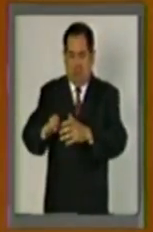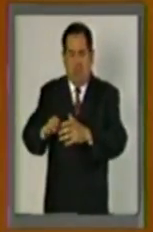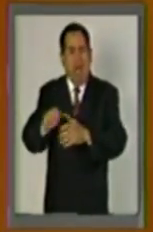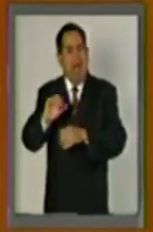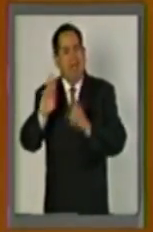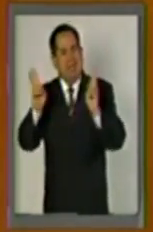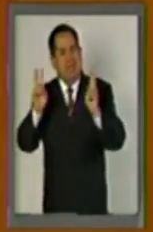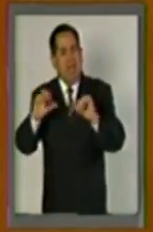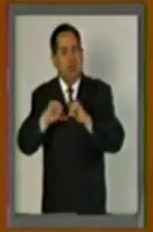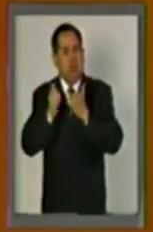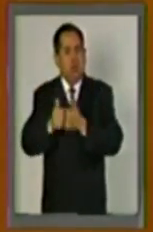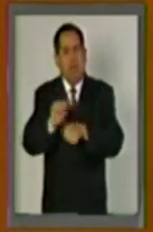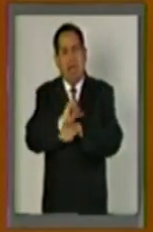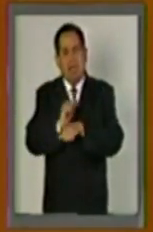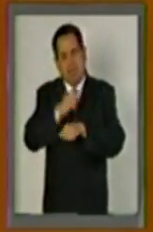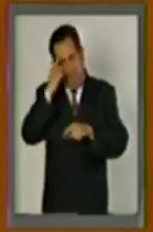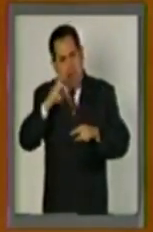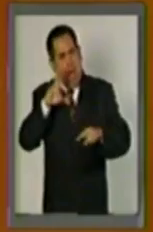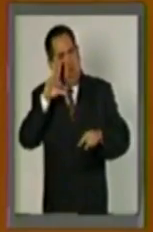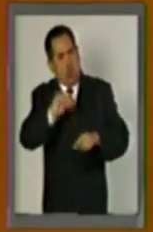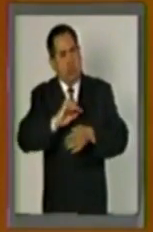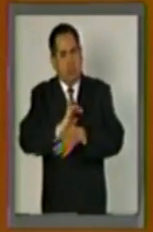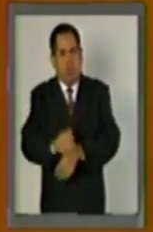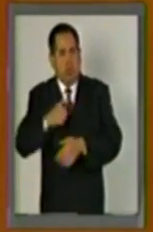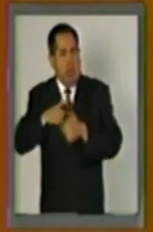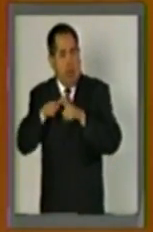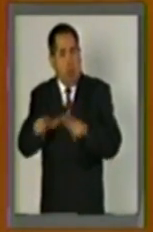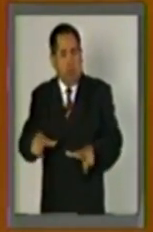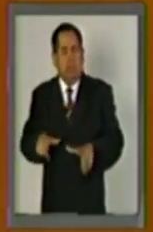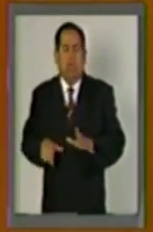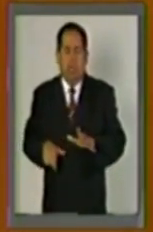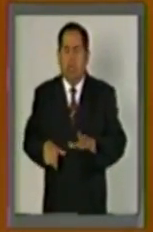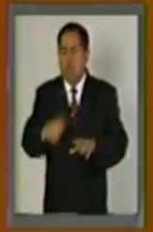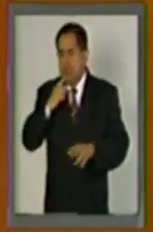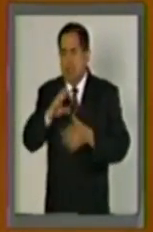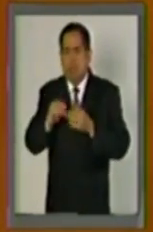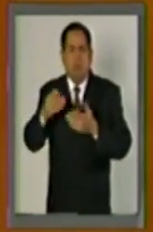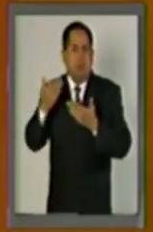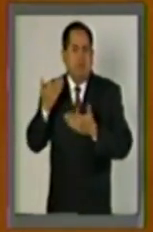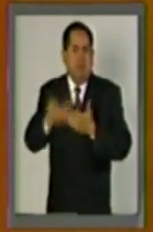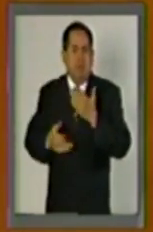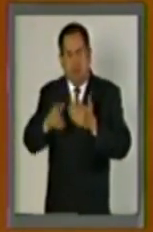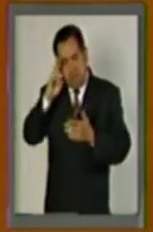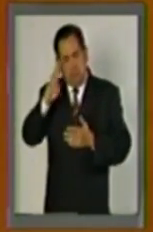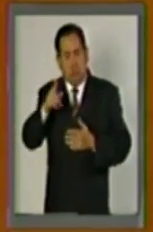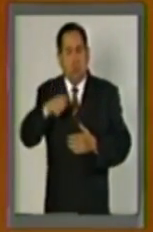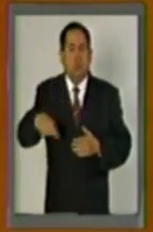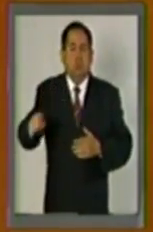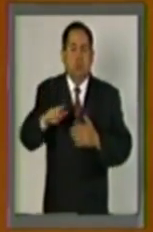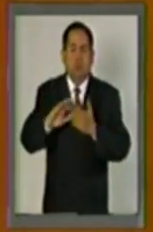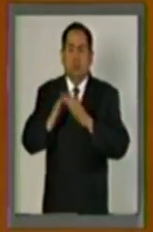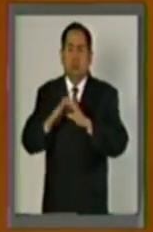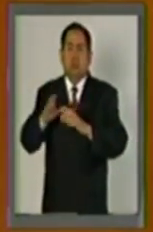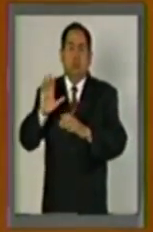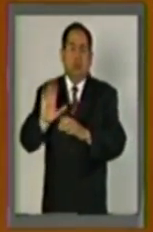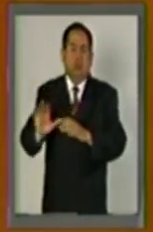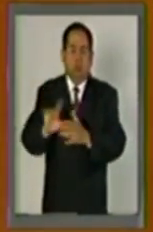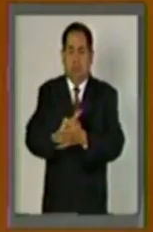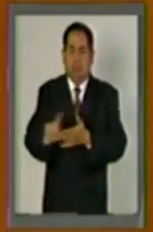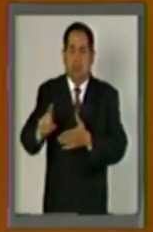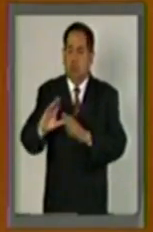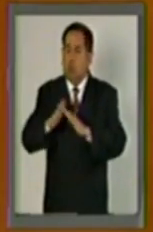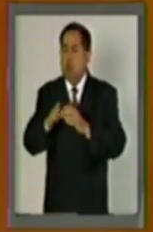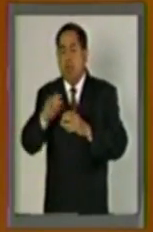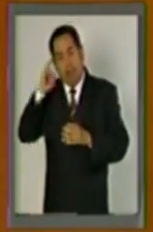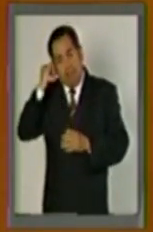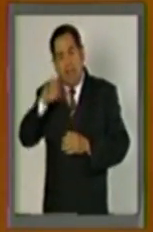Artistas contra la Discriminación Lingüística argumenta que también se transgreden colectivamente los derechos de las